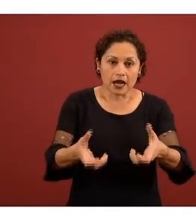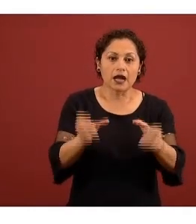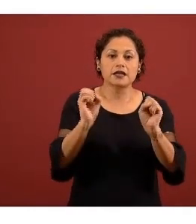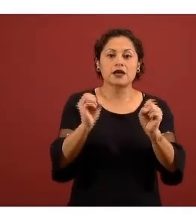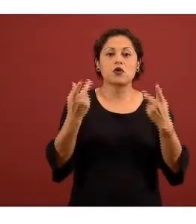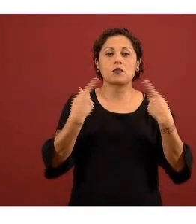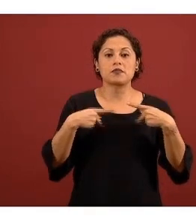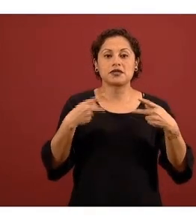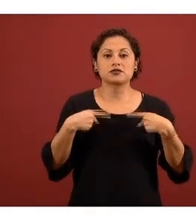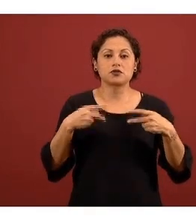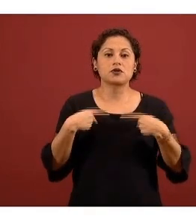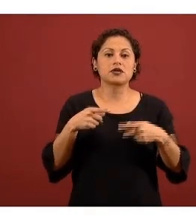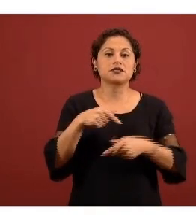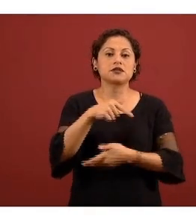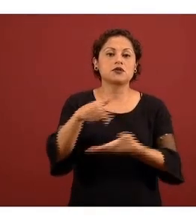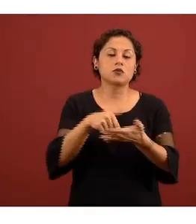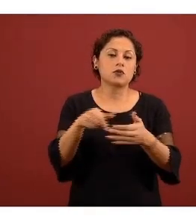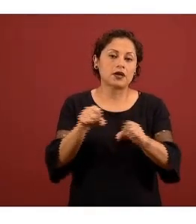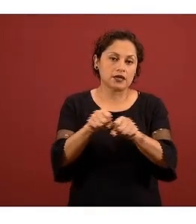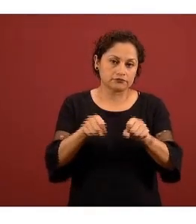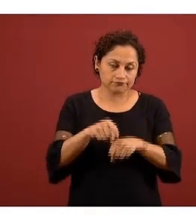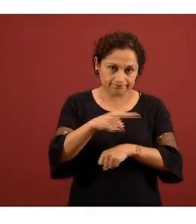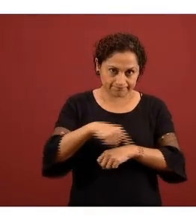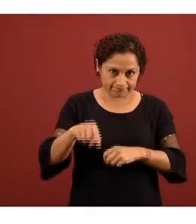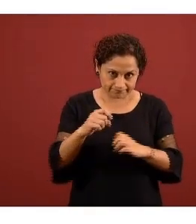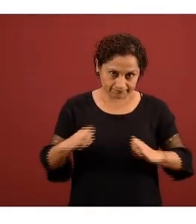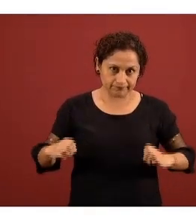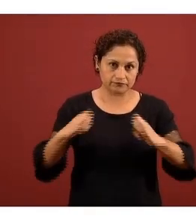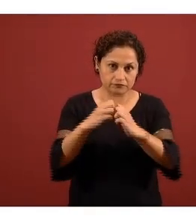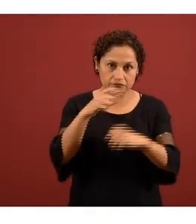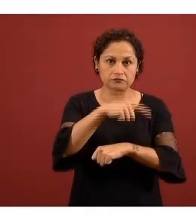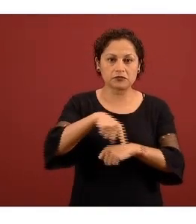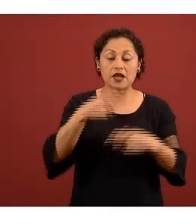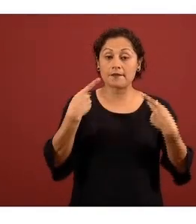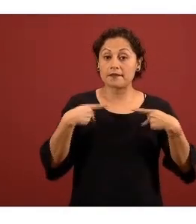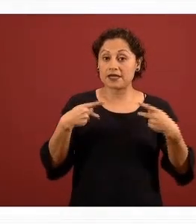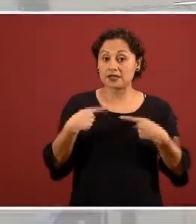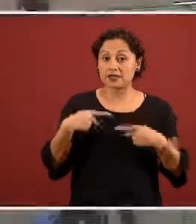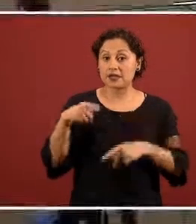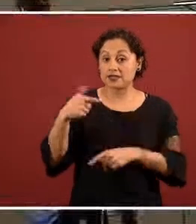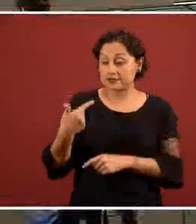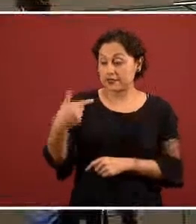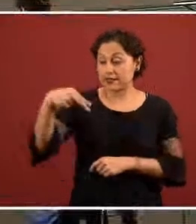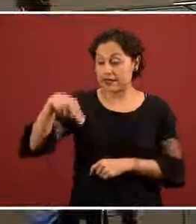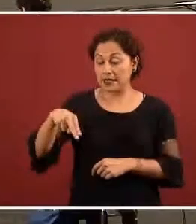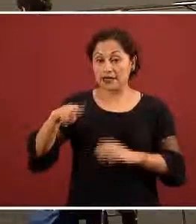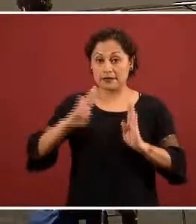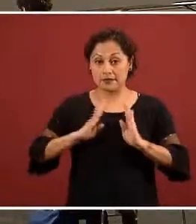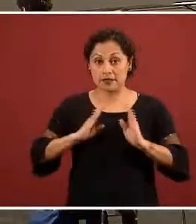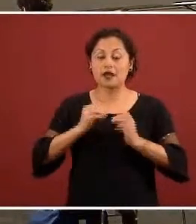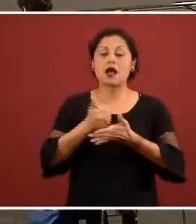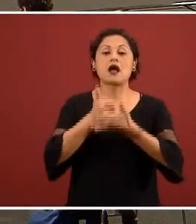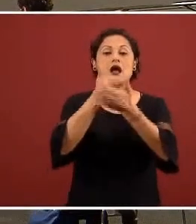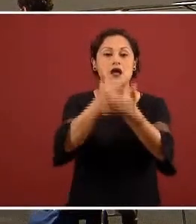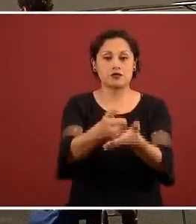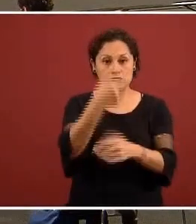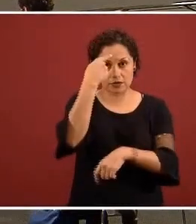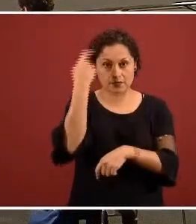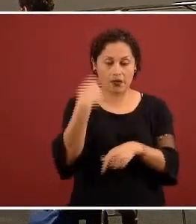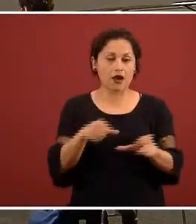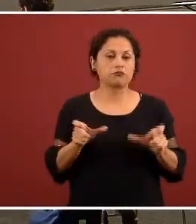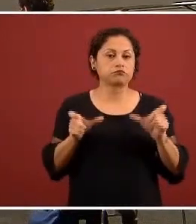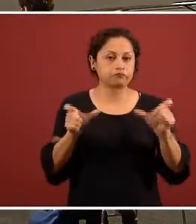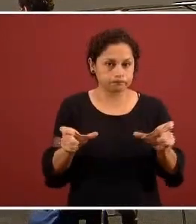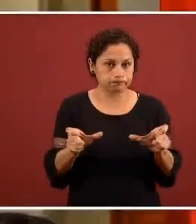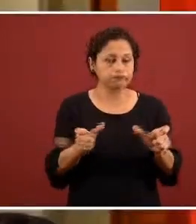accesos a urgencias, las entradas principales de las unidades médicas hospitalarias. Y les platico que esto es